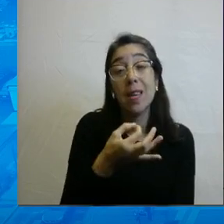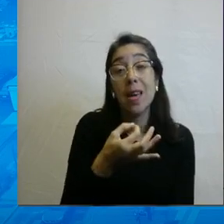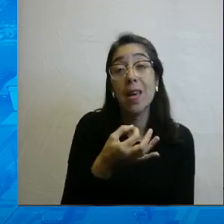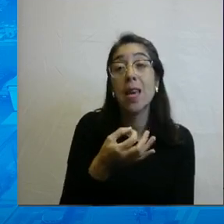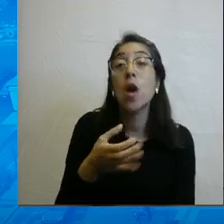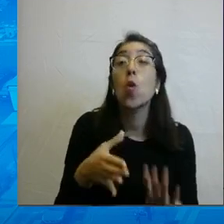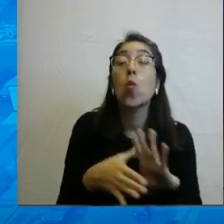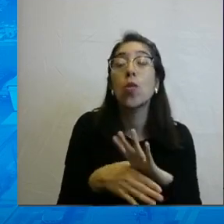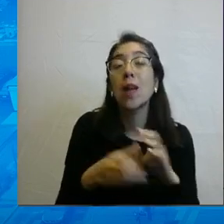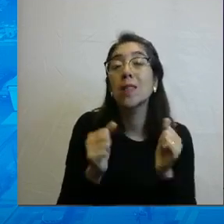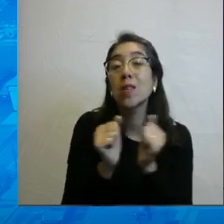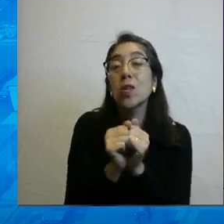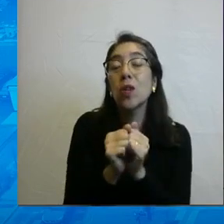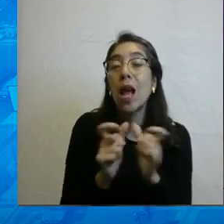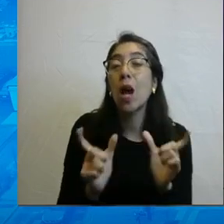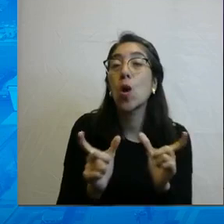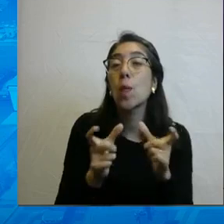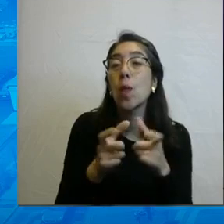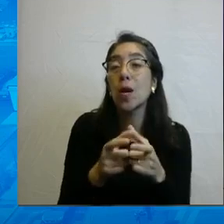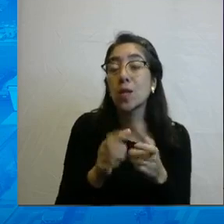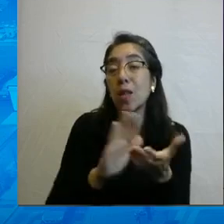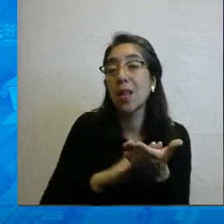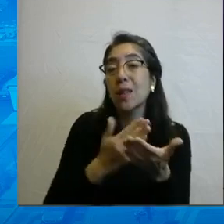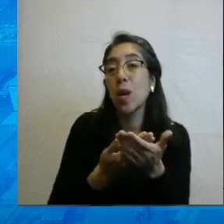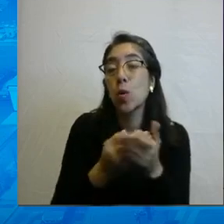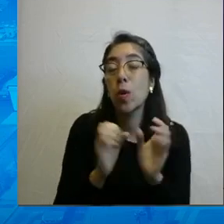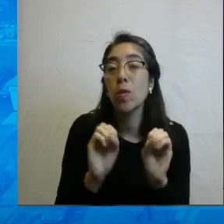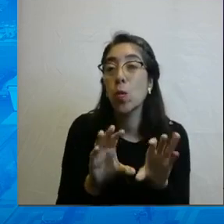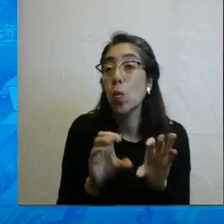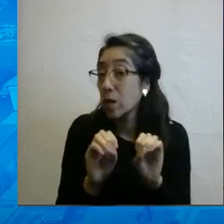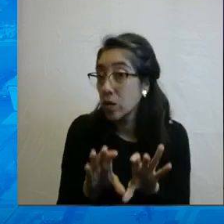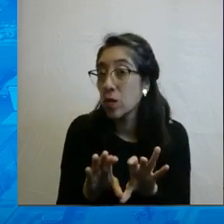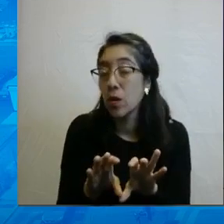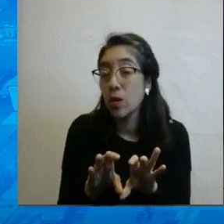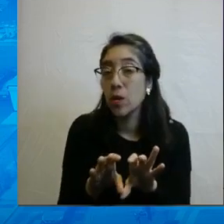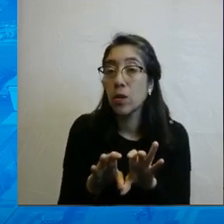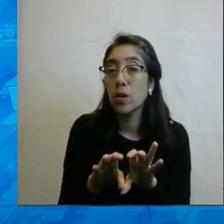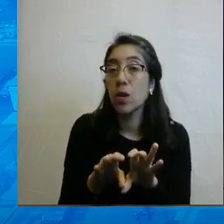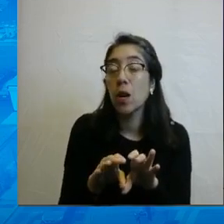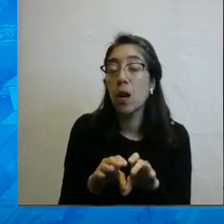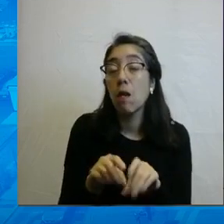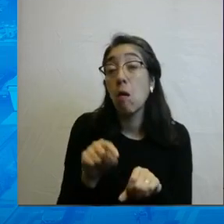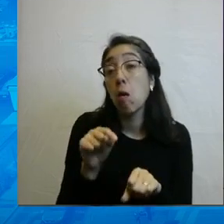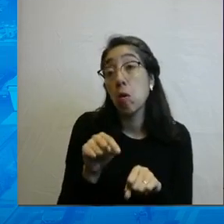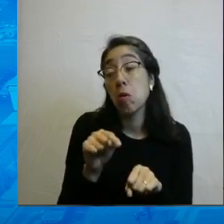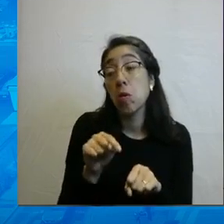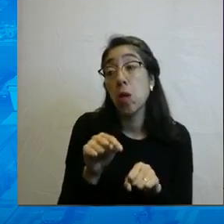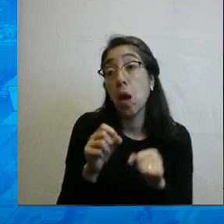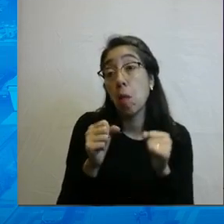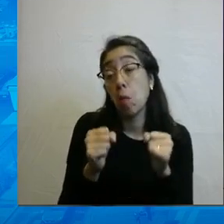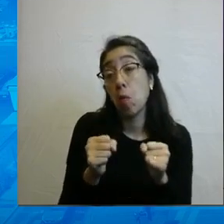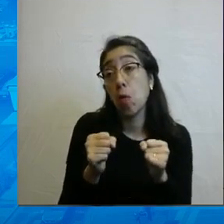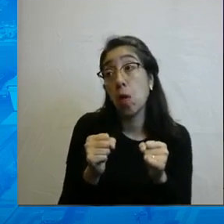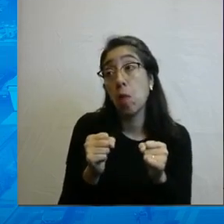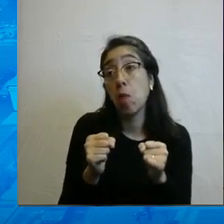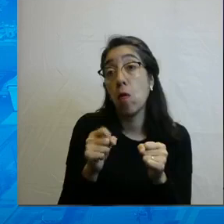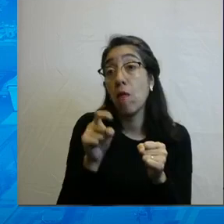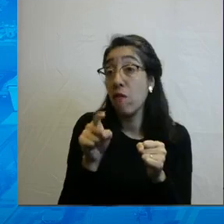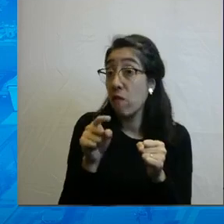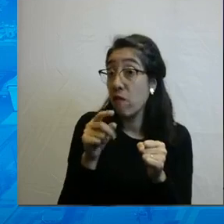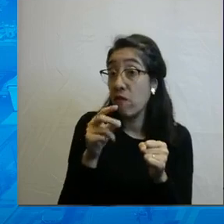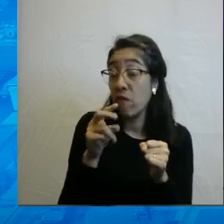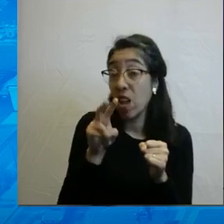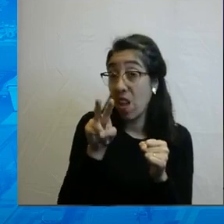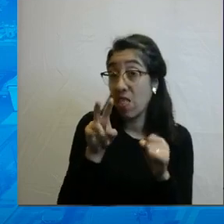con la corporación, porque claramente hoy día podemos tratar el tema del colegio Wilco, pero yo creo que en esta